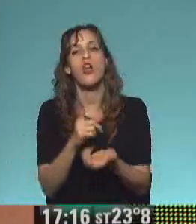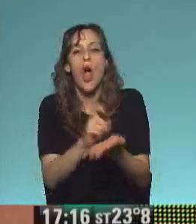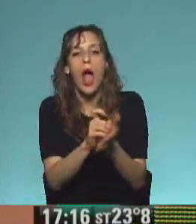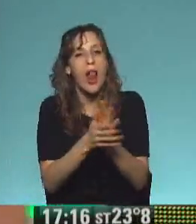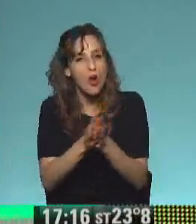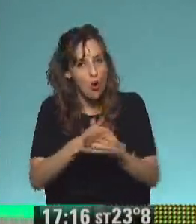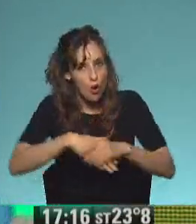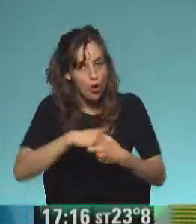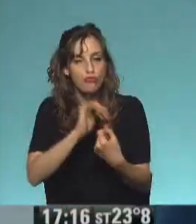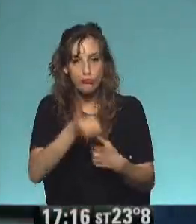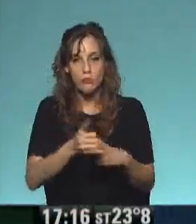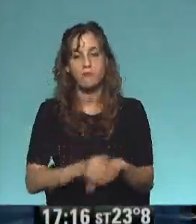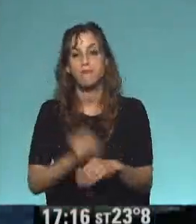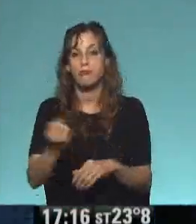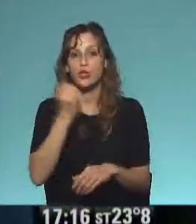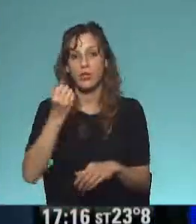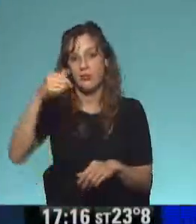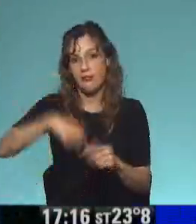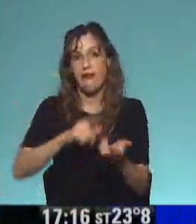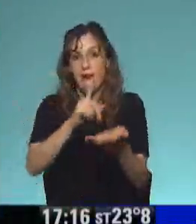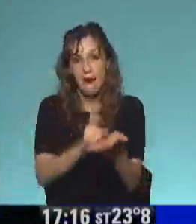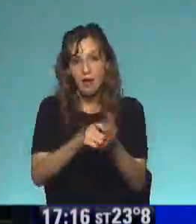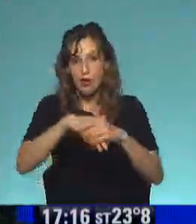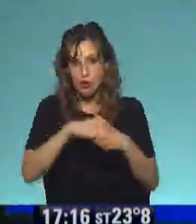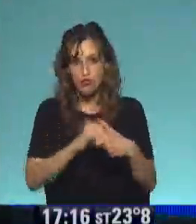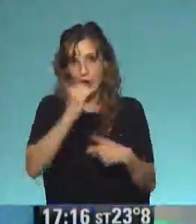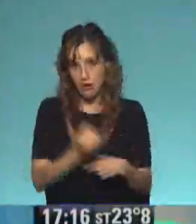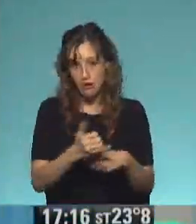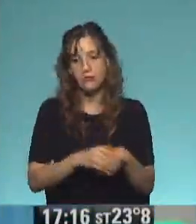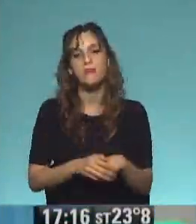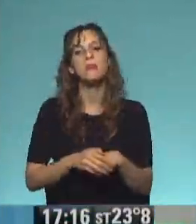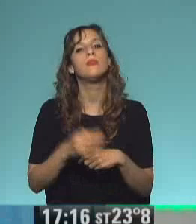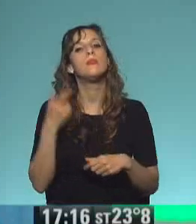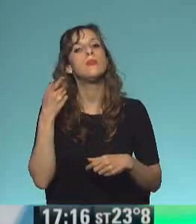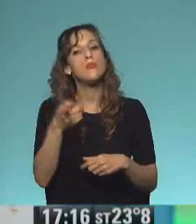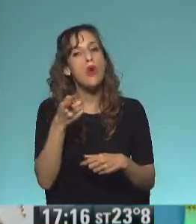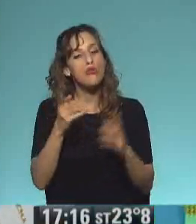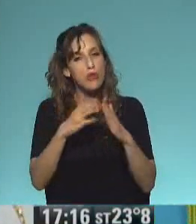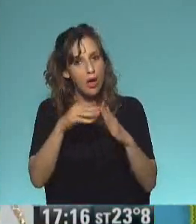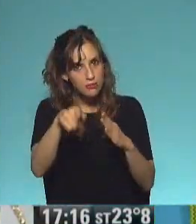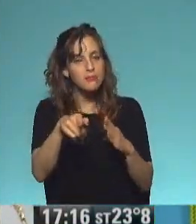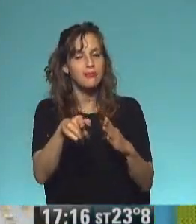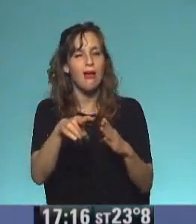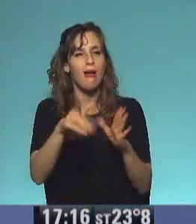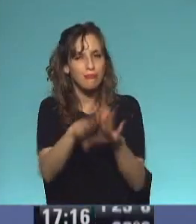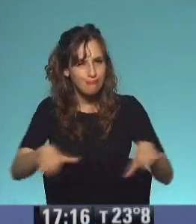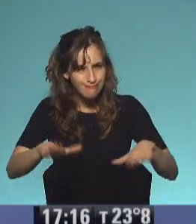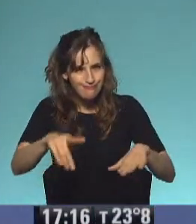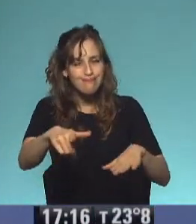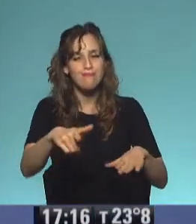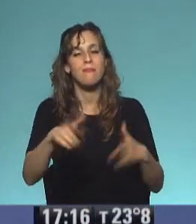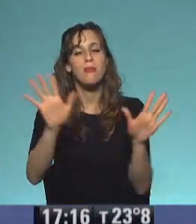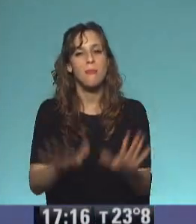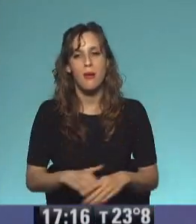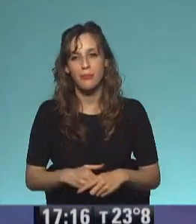Muy importante. Acá tenemos el alcohol en gel a mano. Mientras tanto, en casa pedimos que preparen unos cuadrados. Miren que les voy a